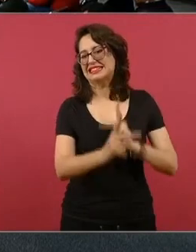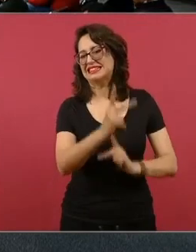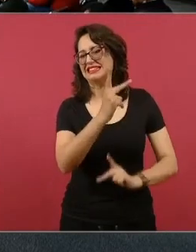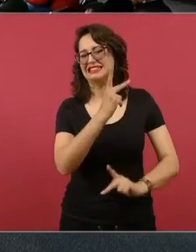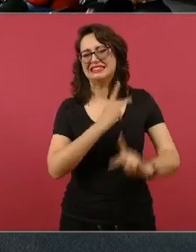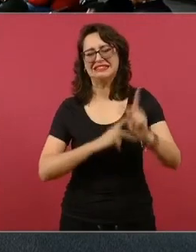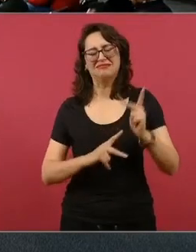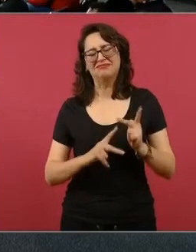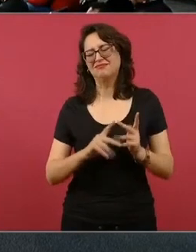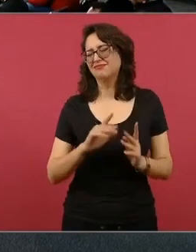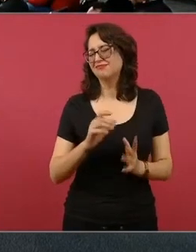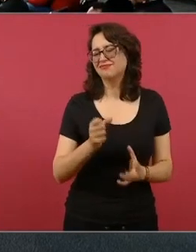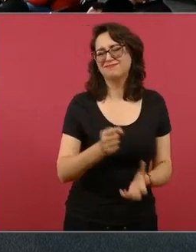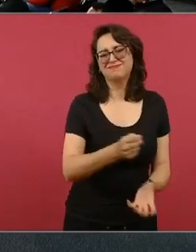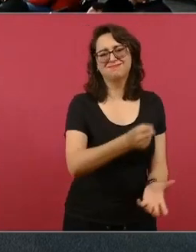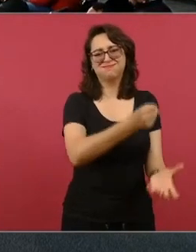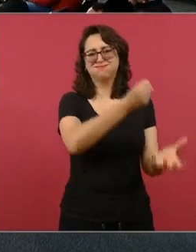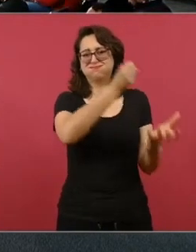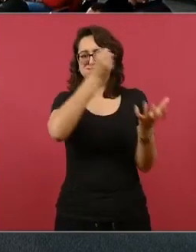Macri,